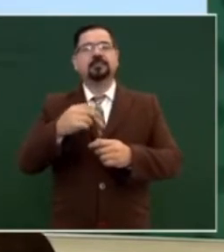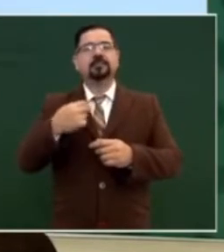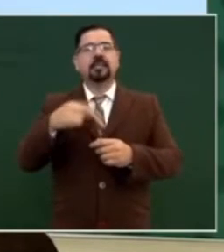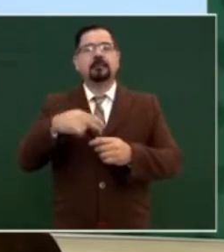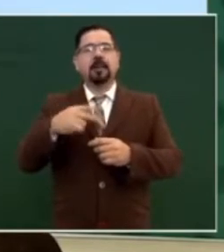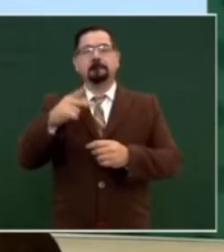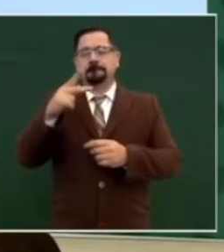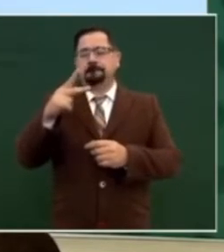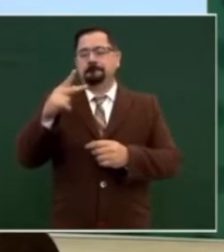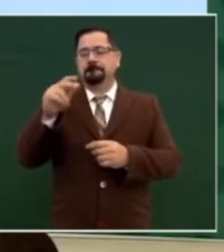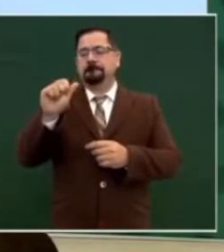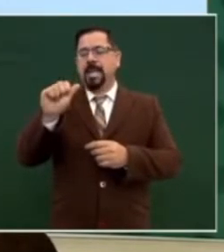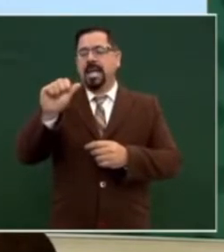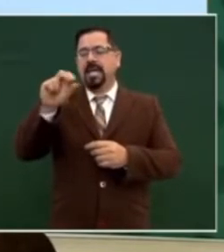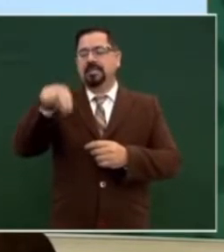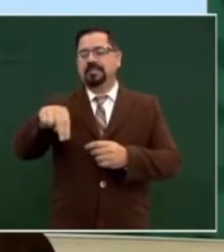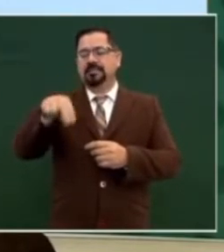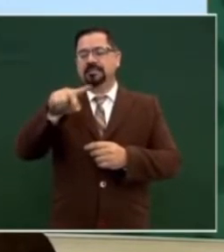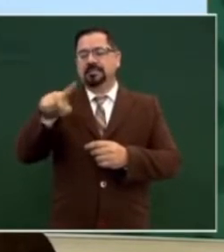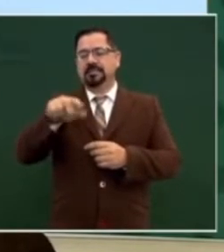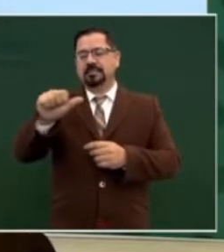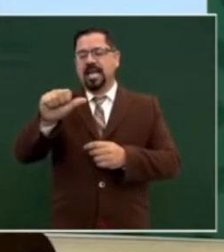en contra de los maestros